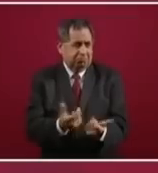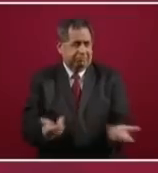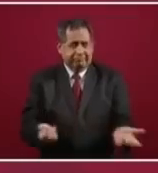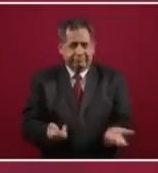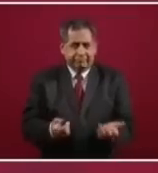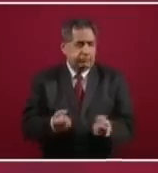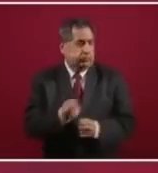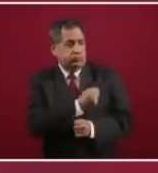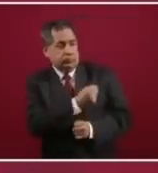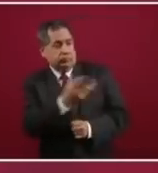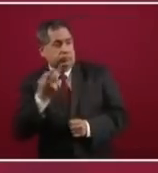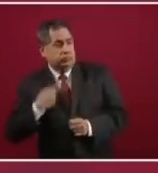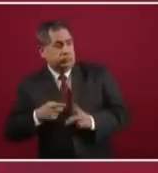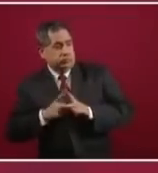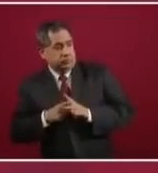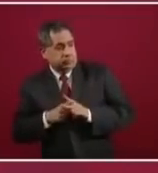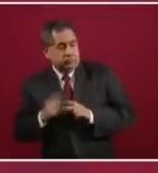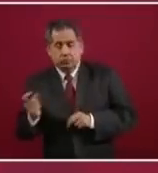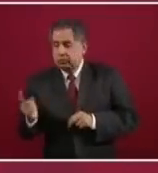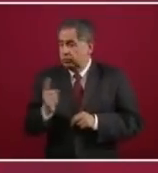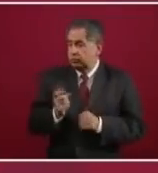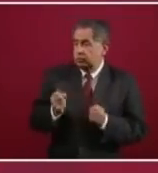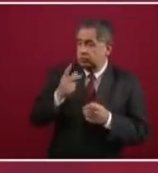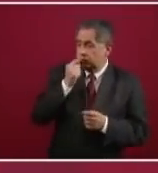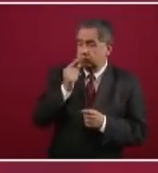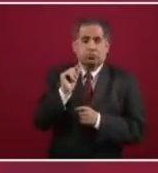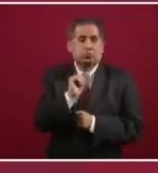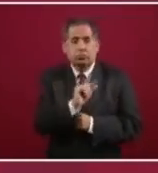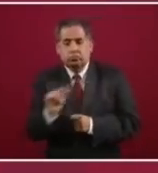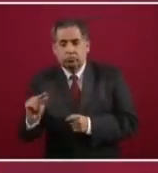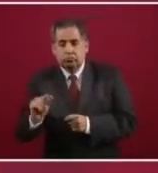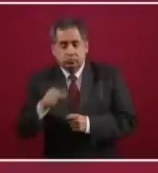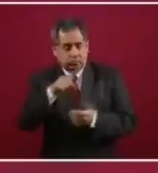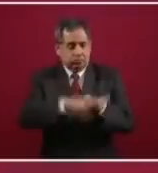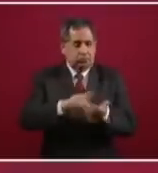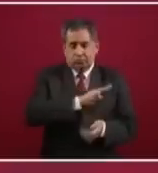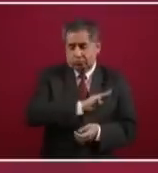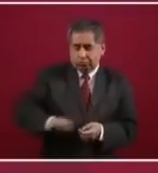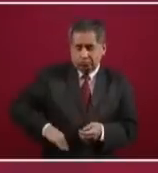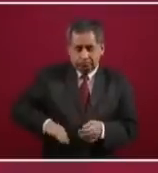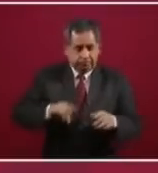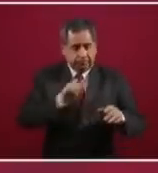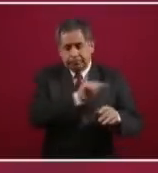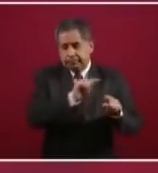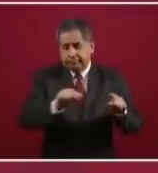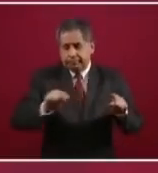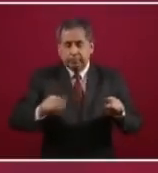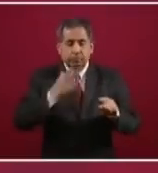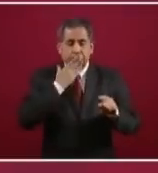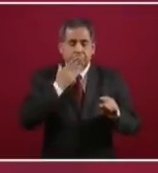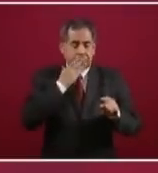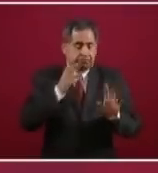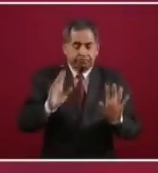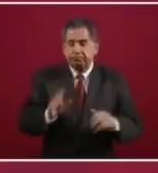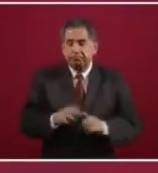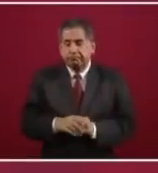por número de habitantes. Y esto que dices de los municipios de Sonora